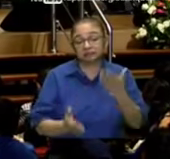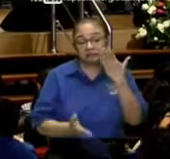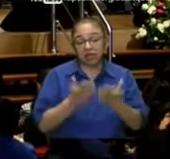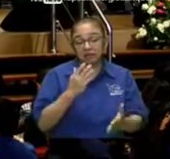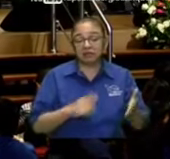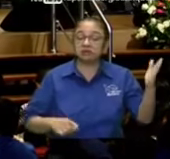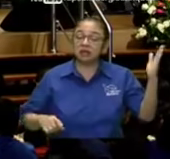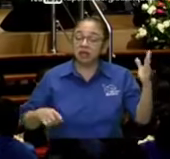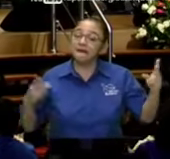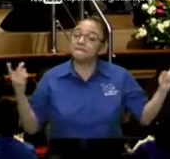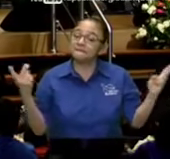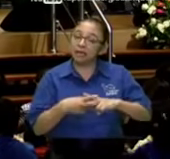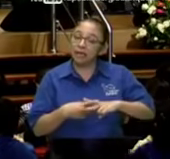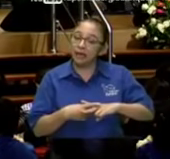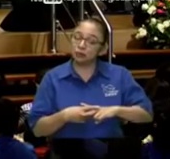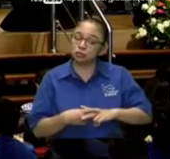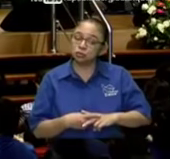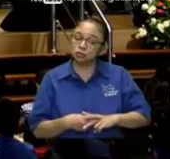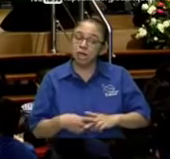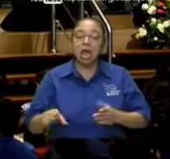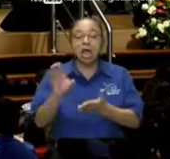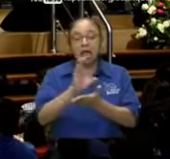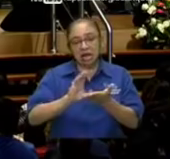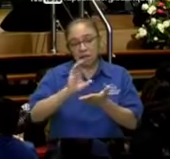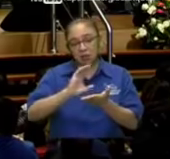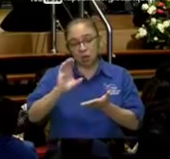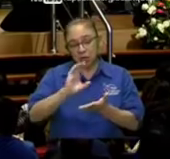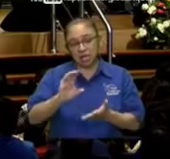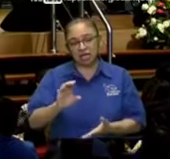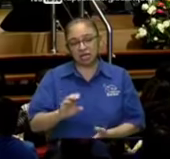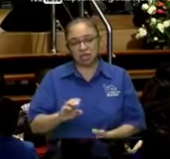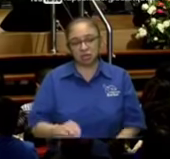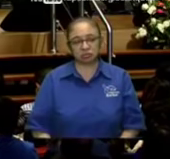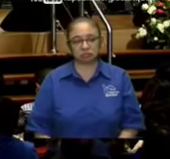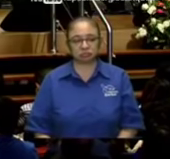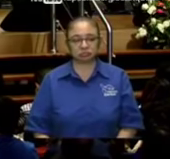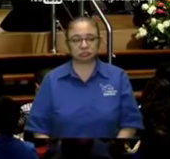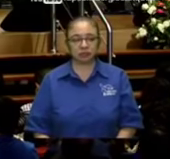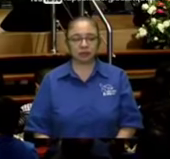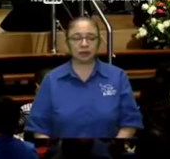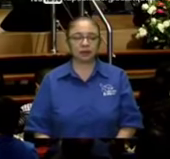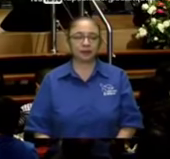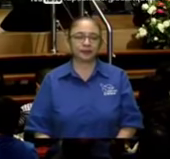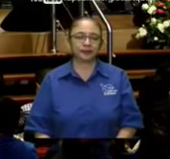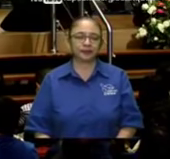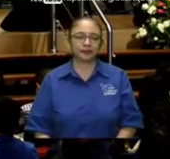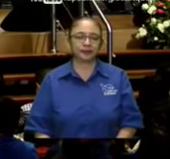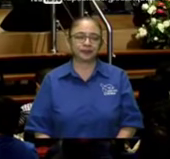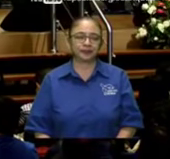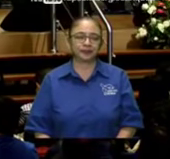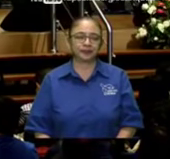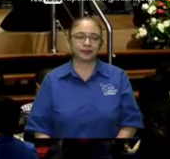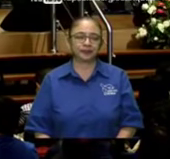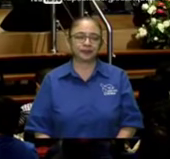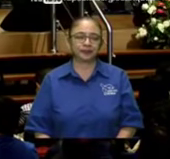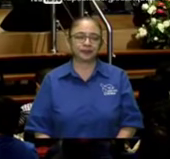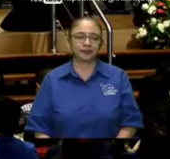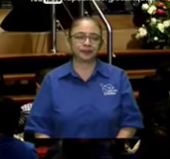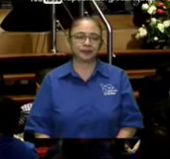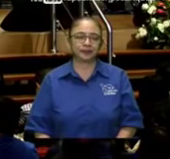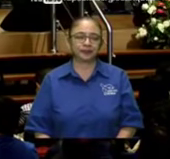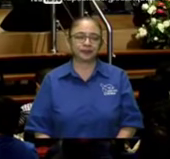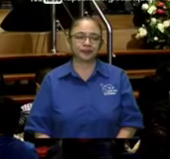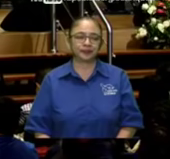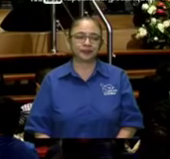a veces damos instrucciones. Decimos, por ejemplo, fíjese que su muchachito viene muy peludo. Ya no parece muchachito, parece